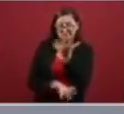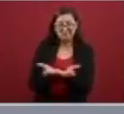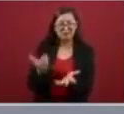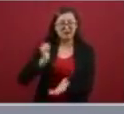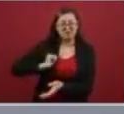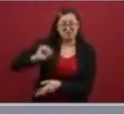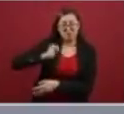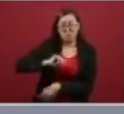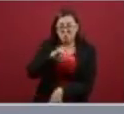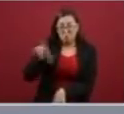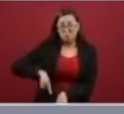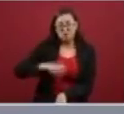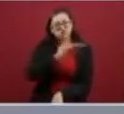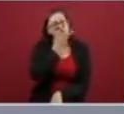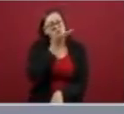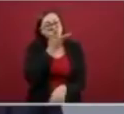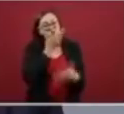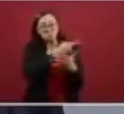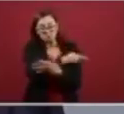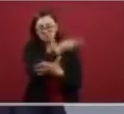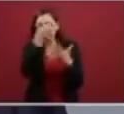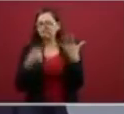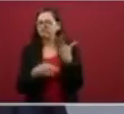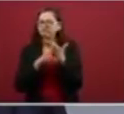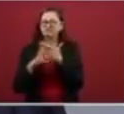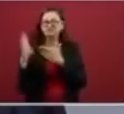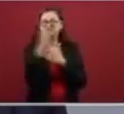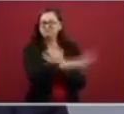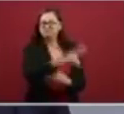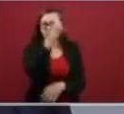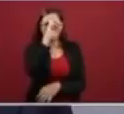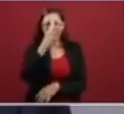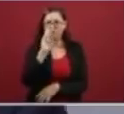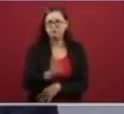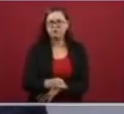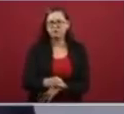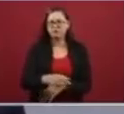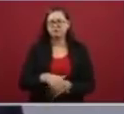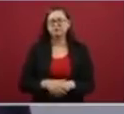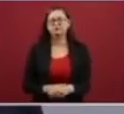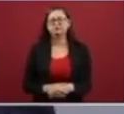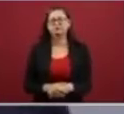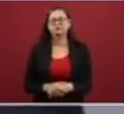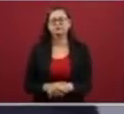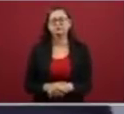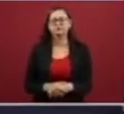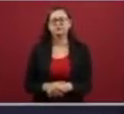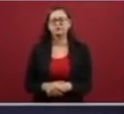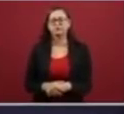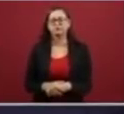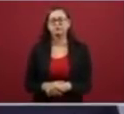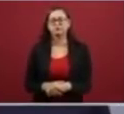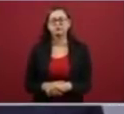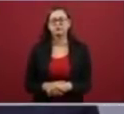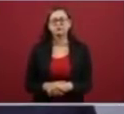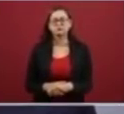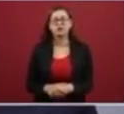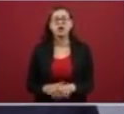antiguo régimen. Se redujo el robo de combustibles